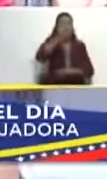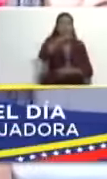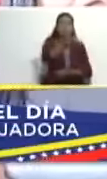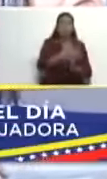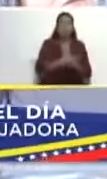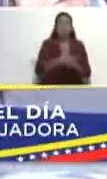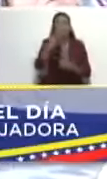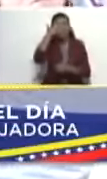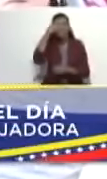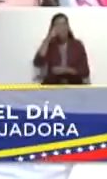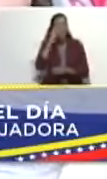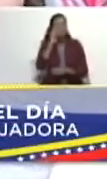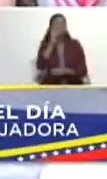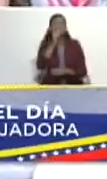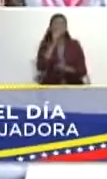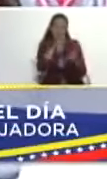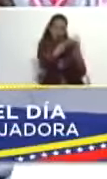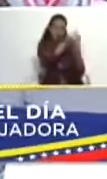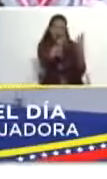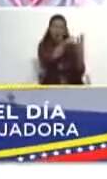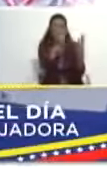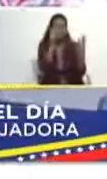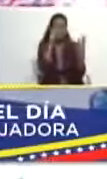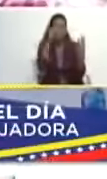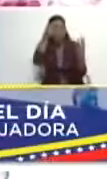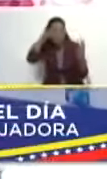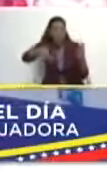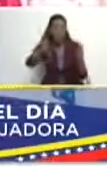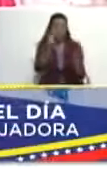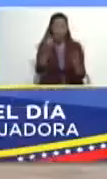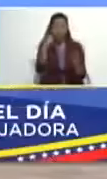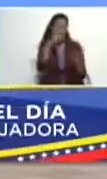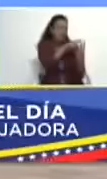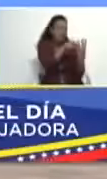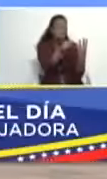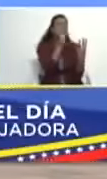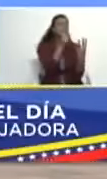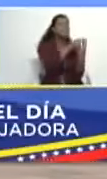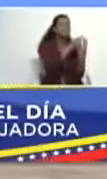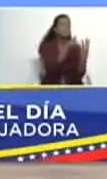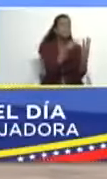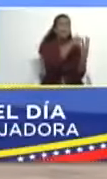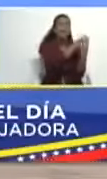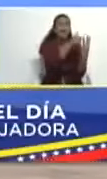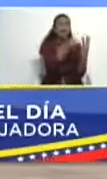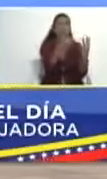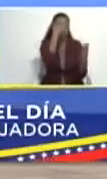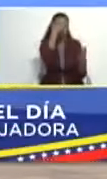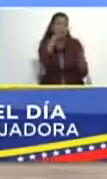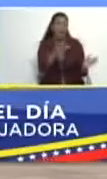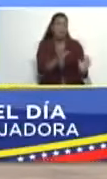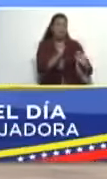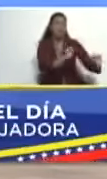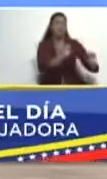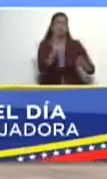Pueblo, reconócelo. Son ellos, son ellas, la antipatria.